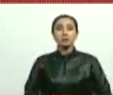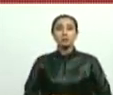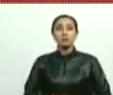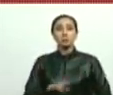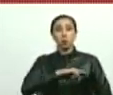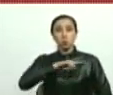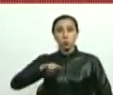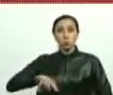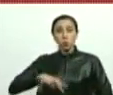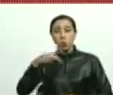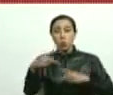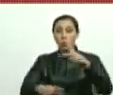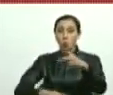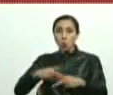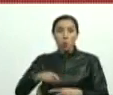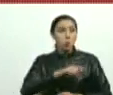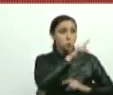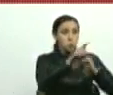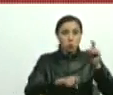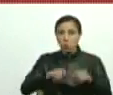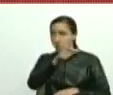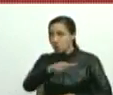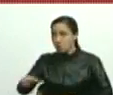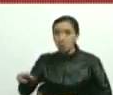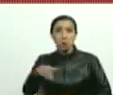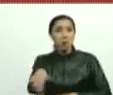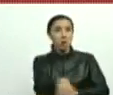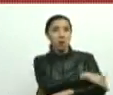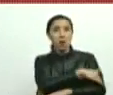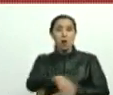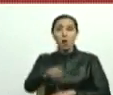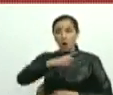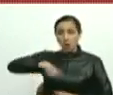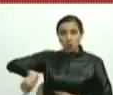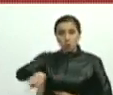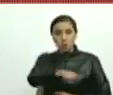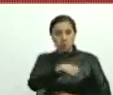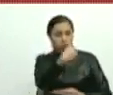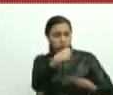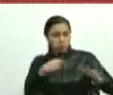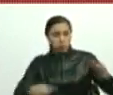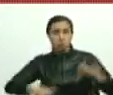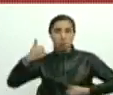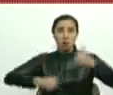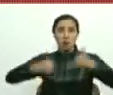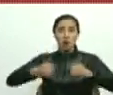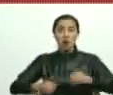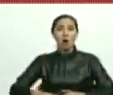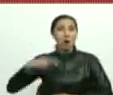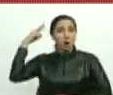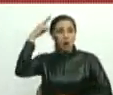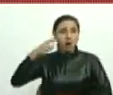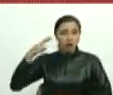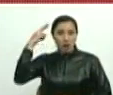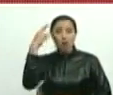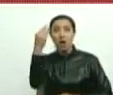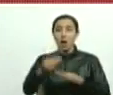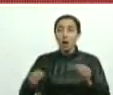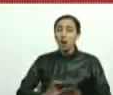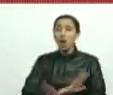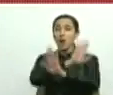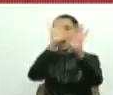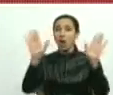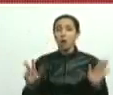un proceso de consulta y ustedes son el resultado real, tangible, claro,